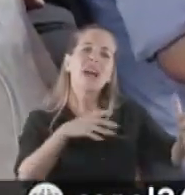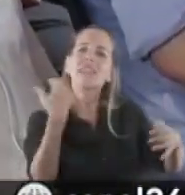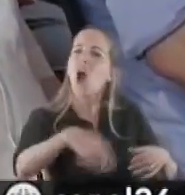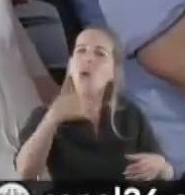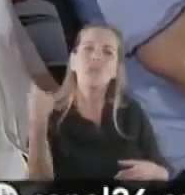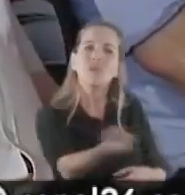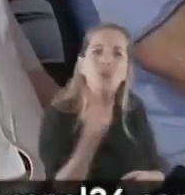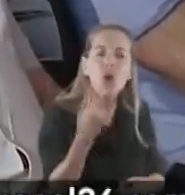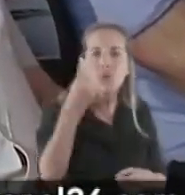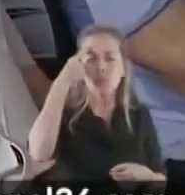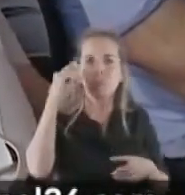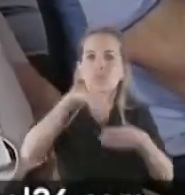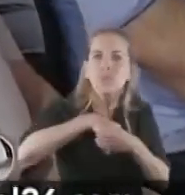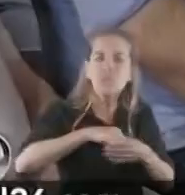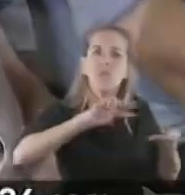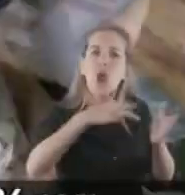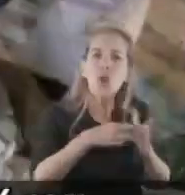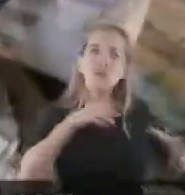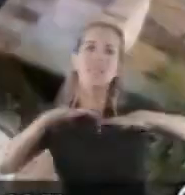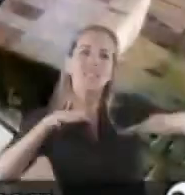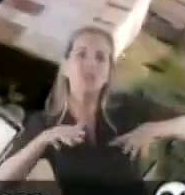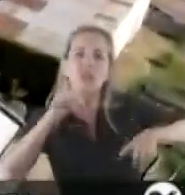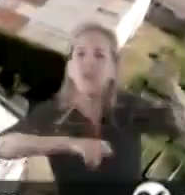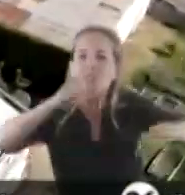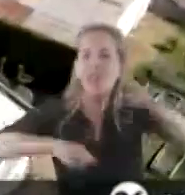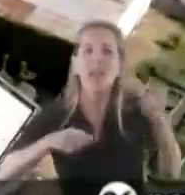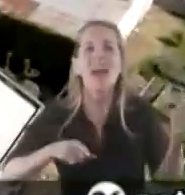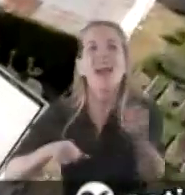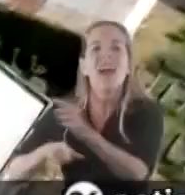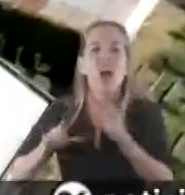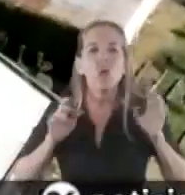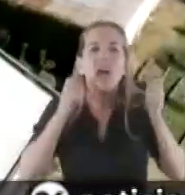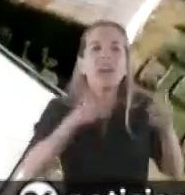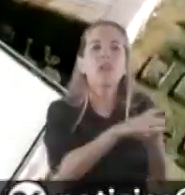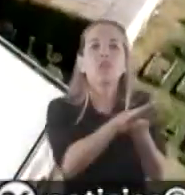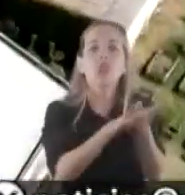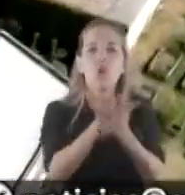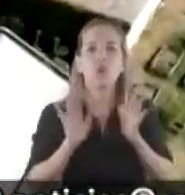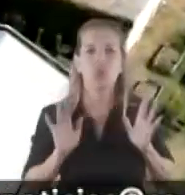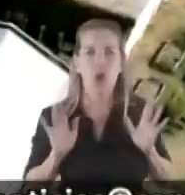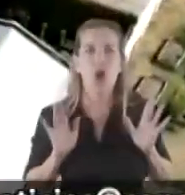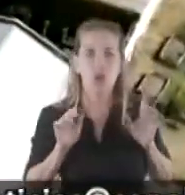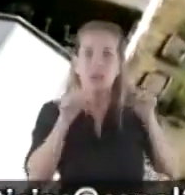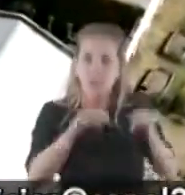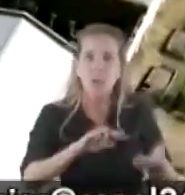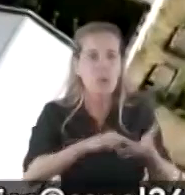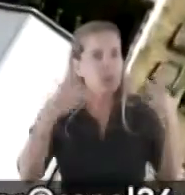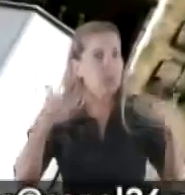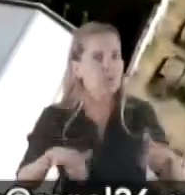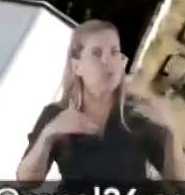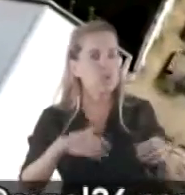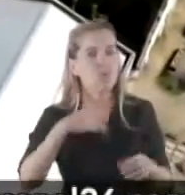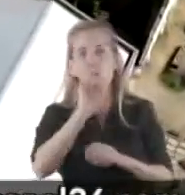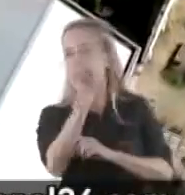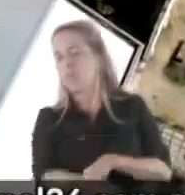problemas cotidianos de cada uno y de cada una de las argentinas. Y este es un enorme problema y no podemos dejarlo de